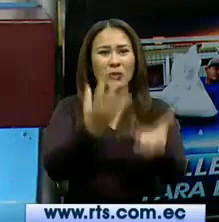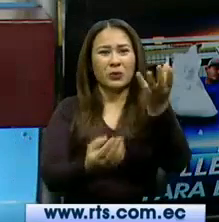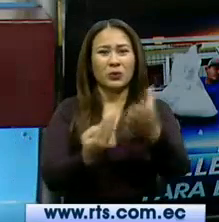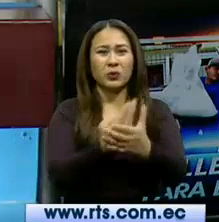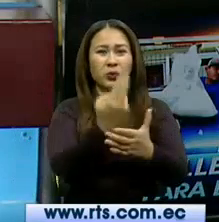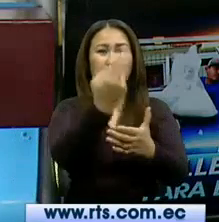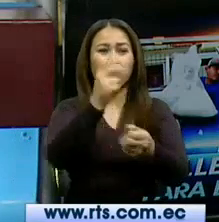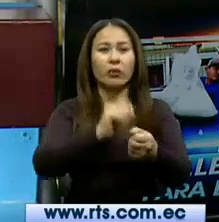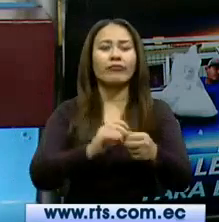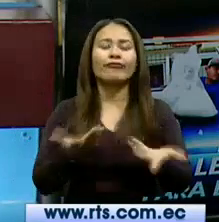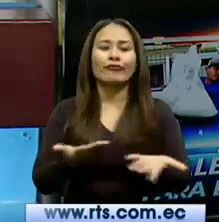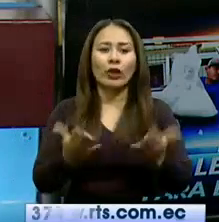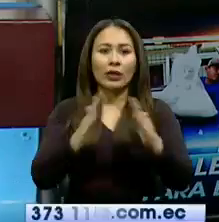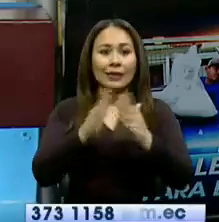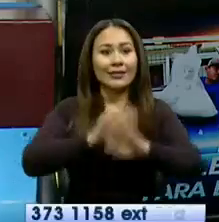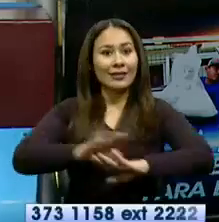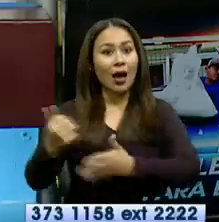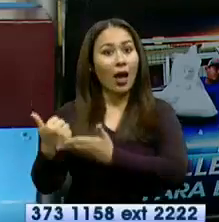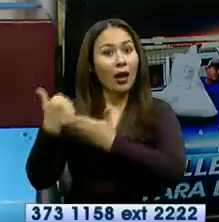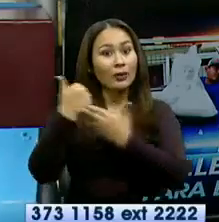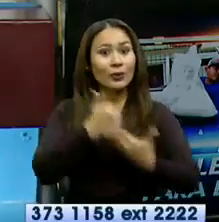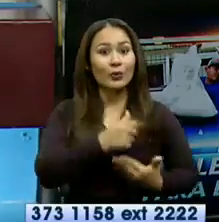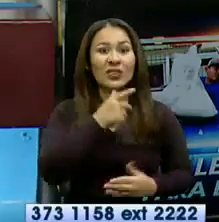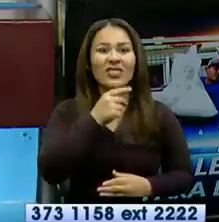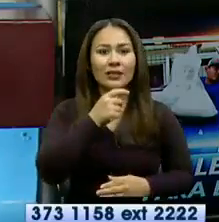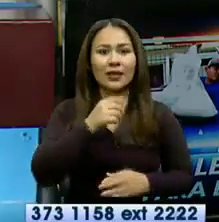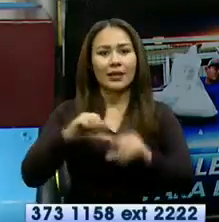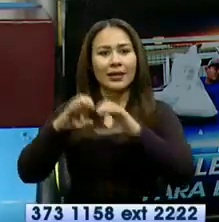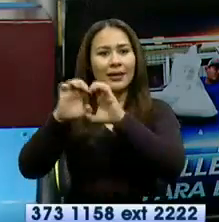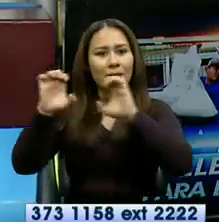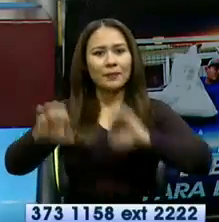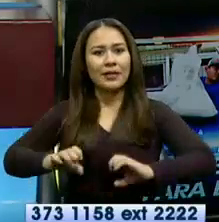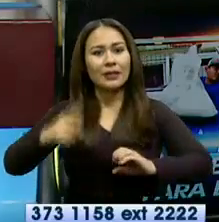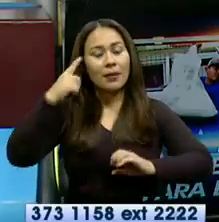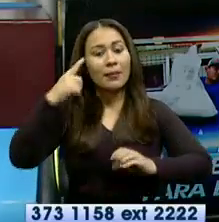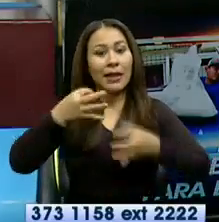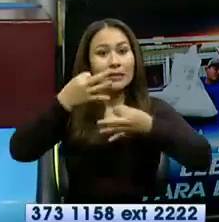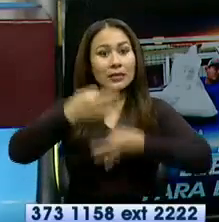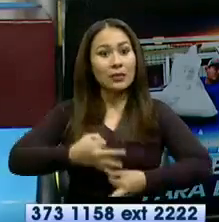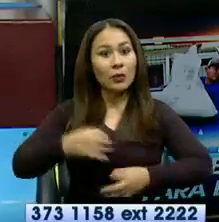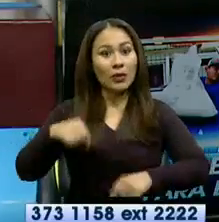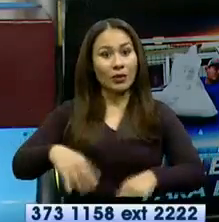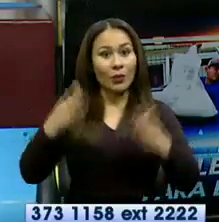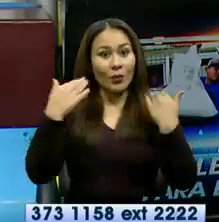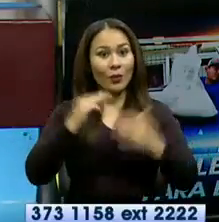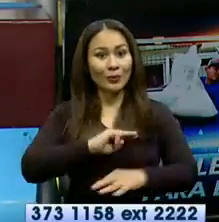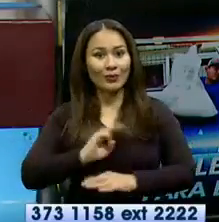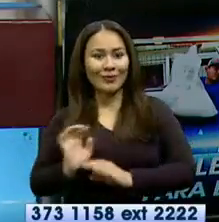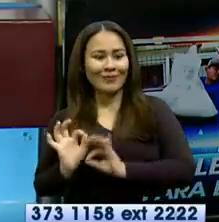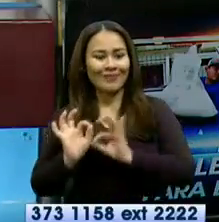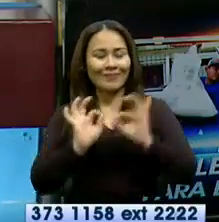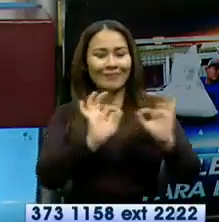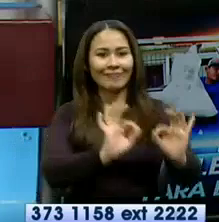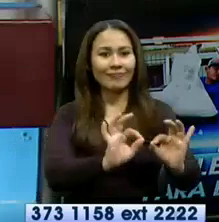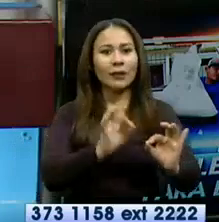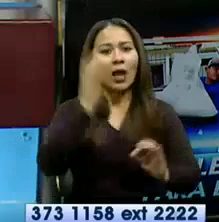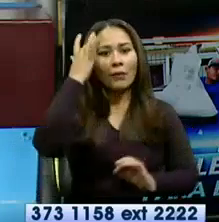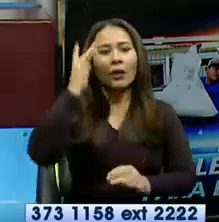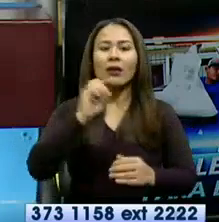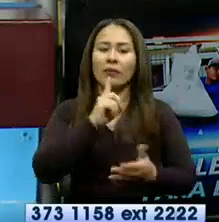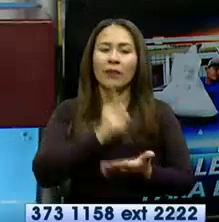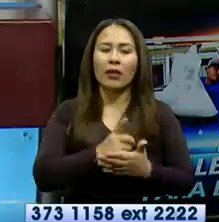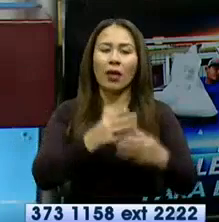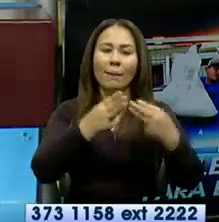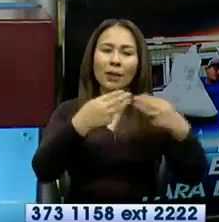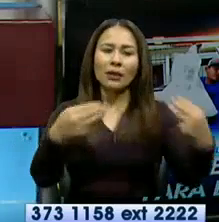guayaquil recibieron ayuda humanitaria por parte de la corporación para la seguridad de ciudadana de guayaquil el flagelo sólo dejó daños